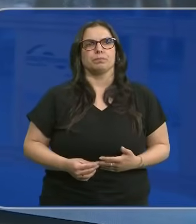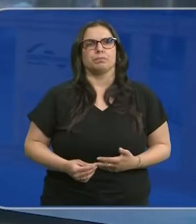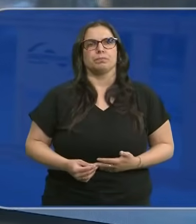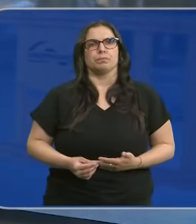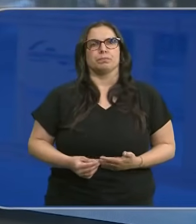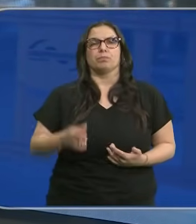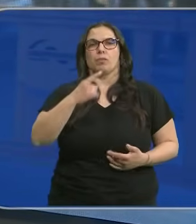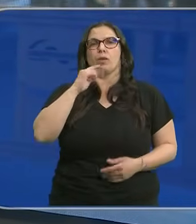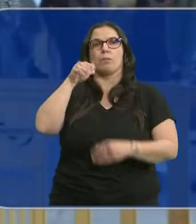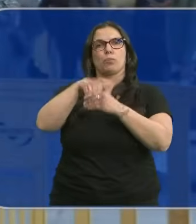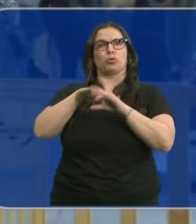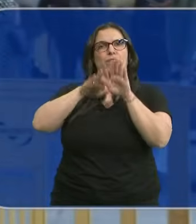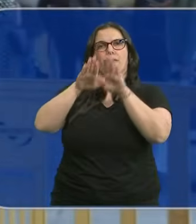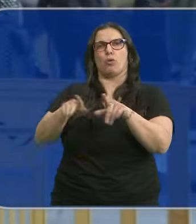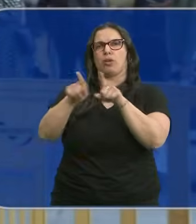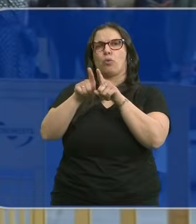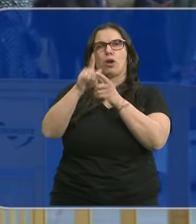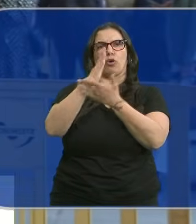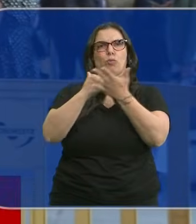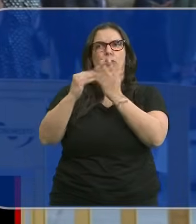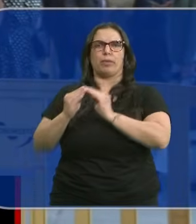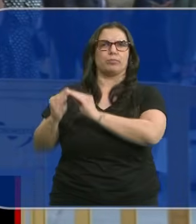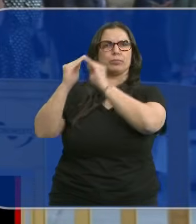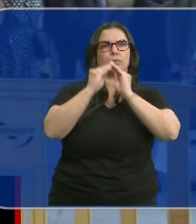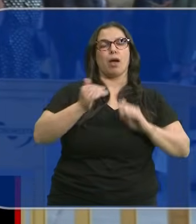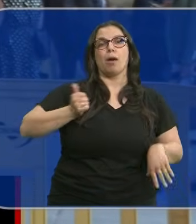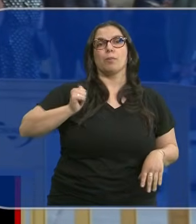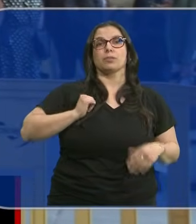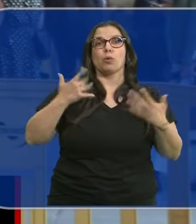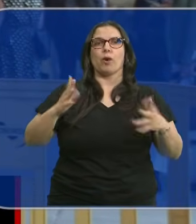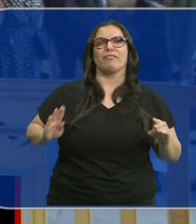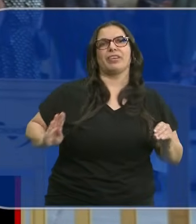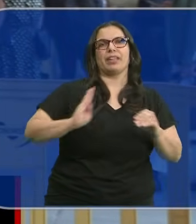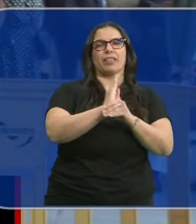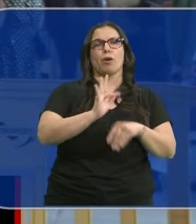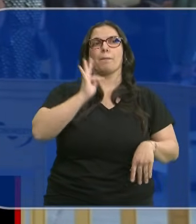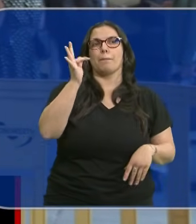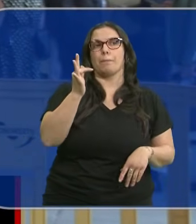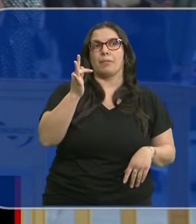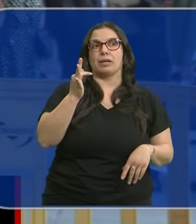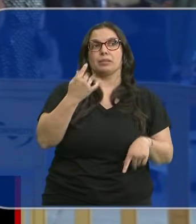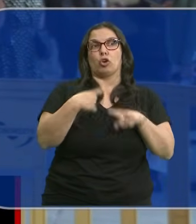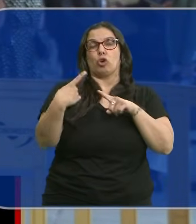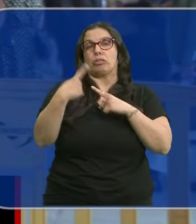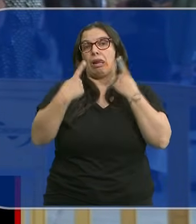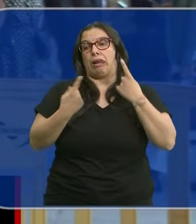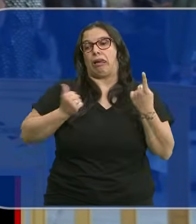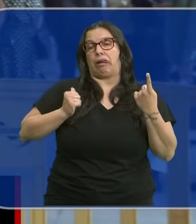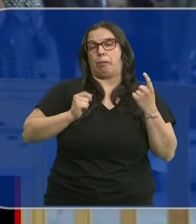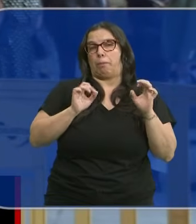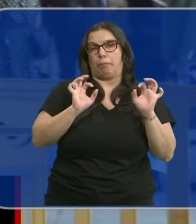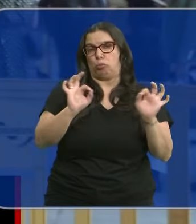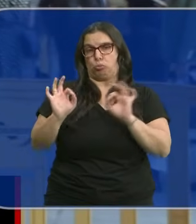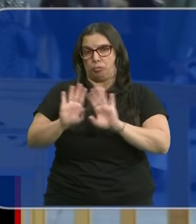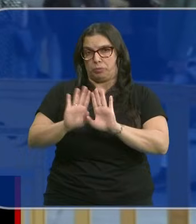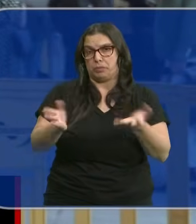Pues lo ha votado a favor como el resto de comunidades autónomas para aprovecharse, dice, de la financiación y de las pocas cosas aprovechables que tiene este